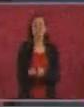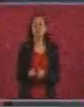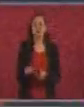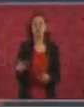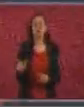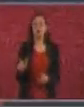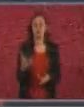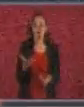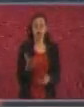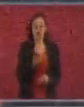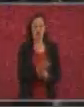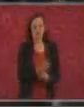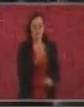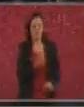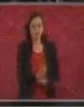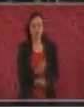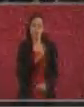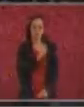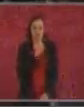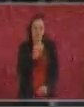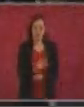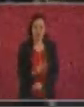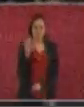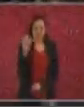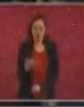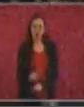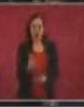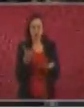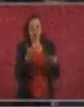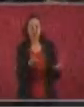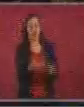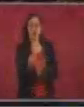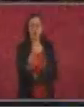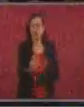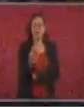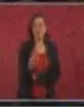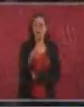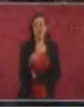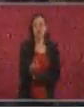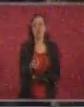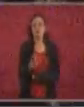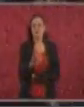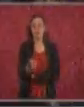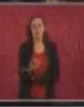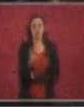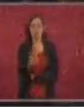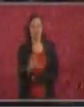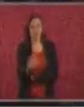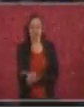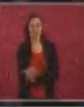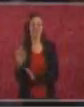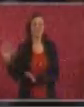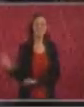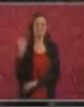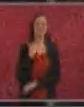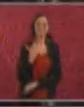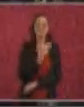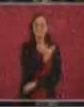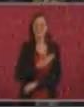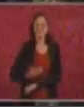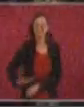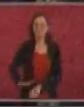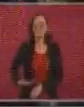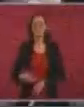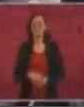Así está. Te digo, qué complicación. Mejor, pues si ya vas a votar, porque si se queda o no se queda, pues vota por quien se quede si no se queda,